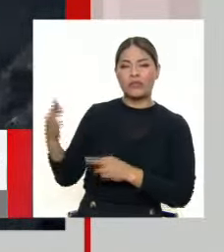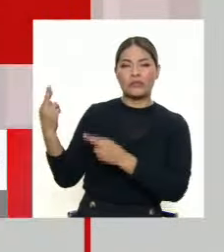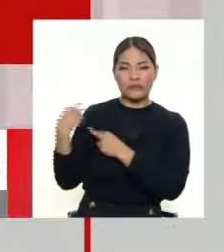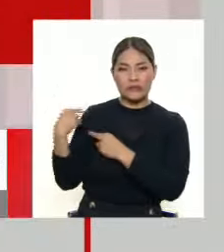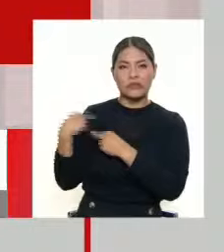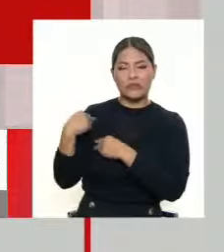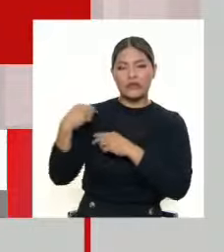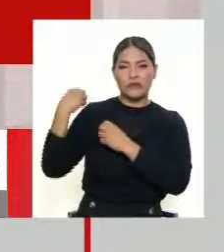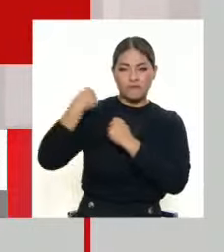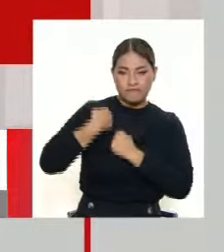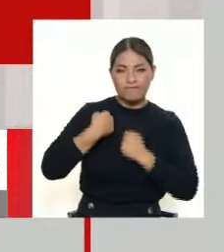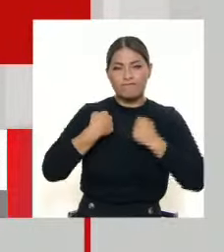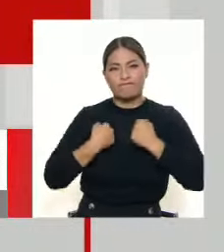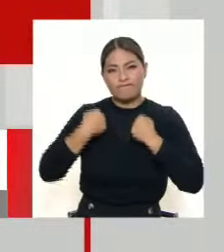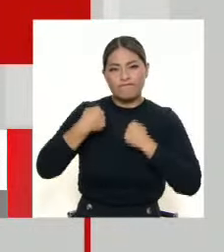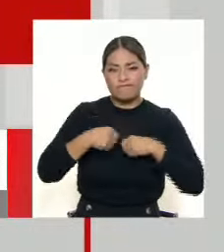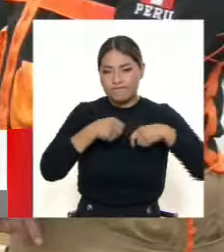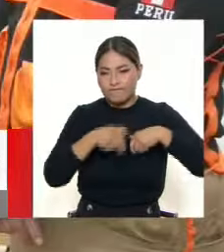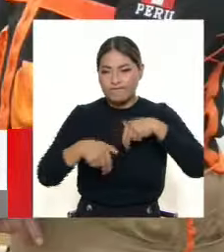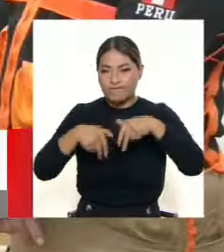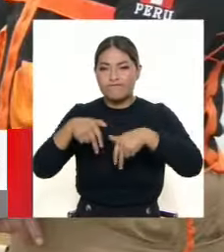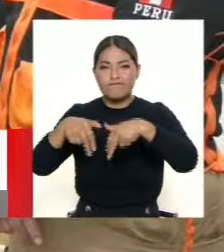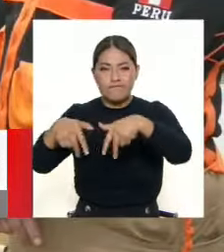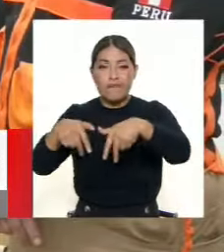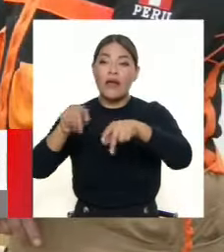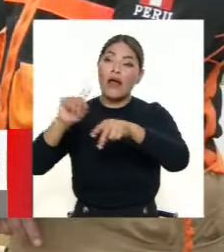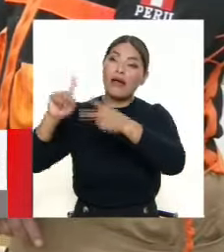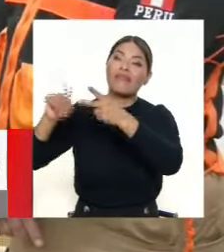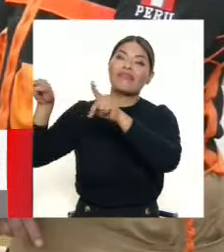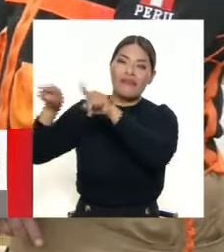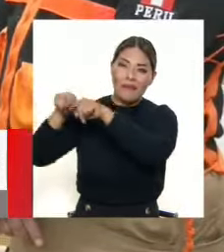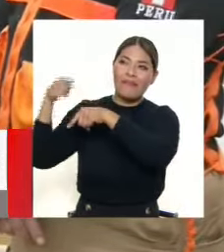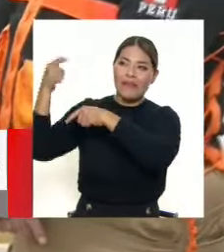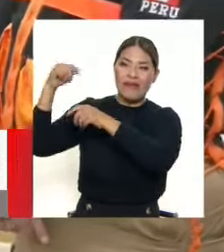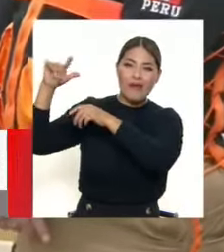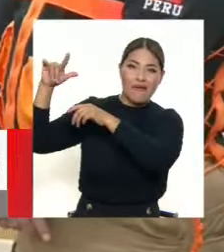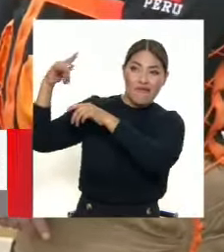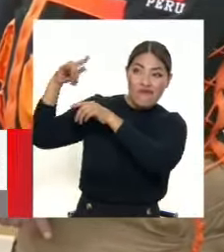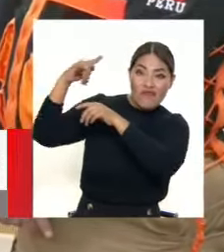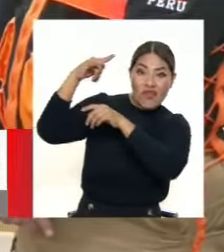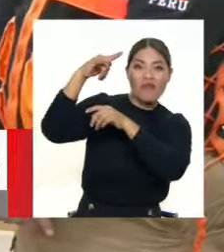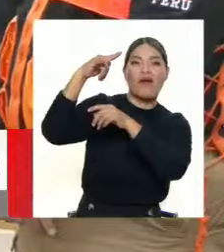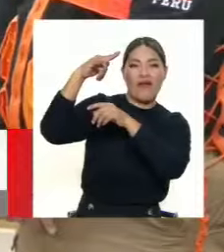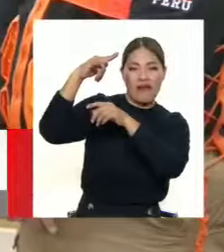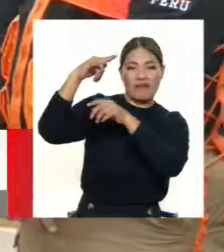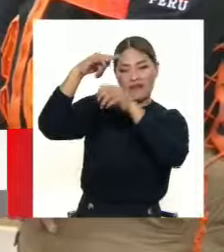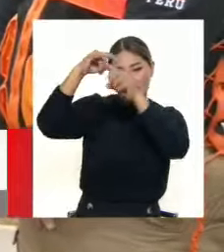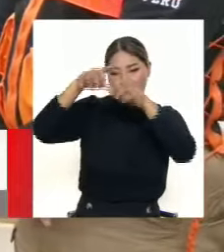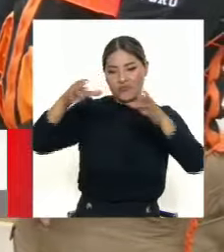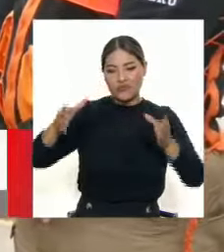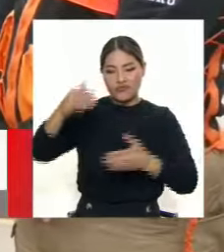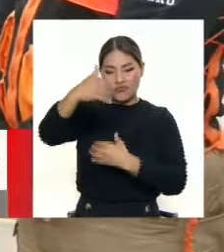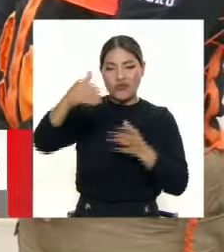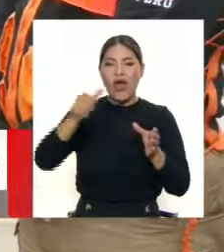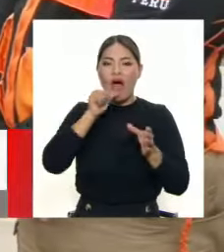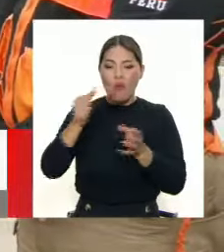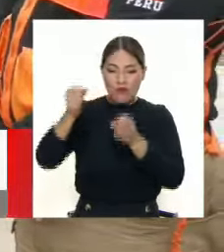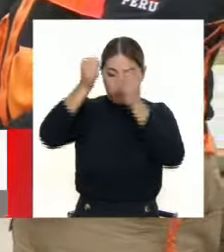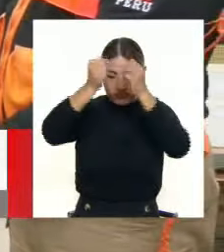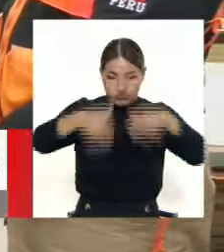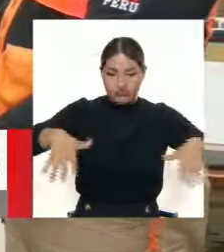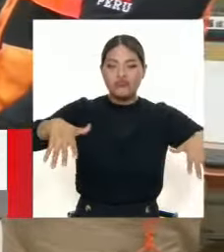en tierra, se está trabajando vía aérea. Lo hacemos a través de aviones, que es el